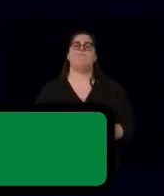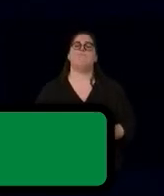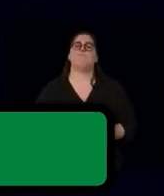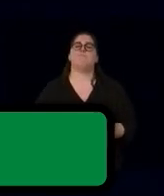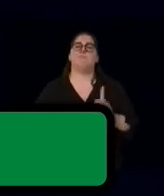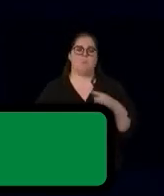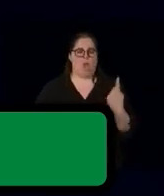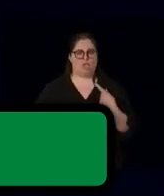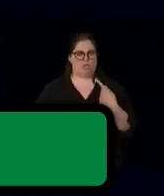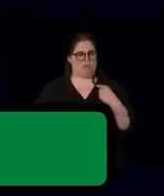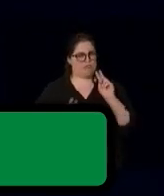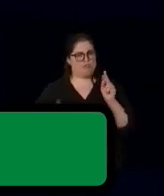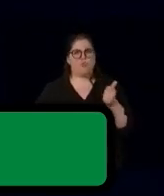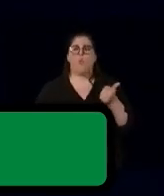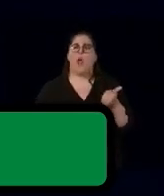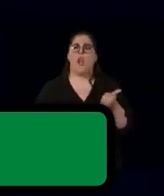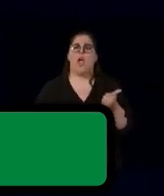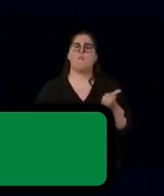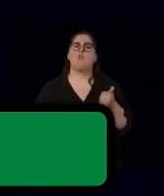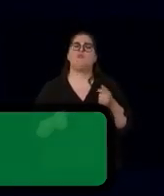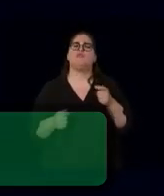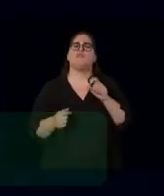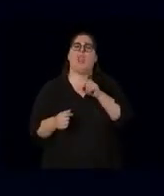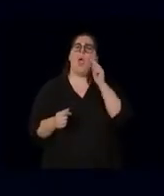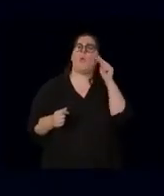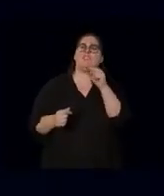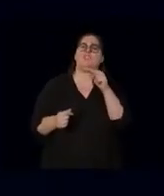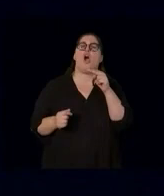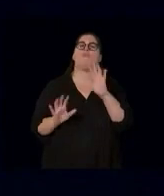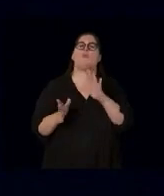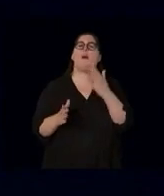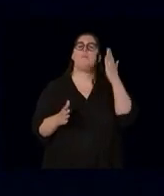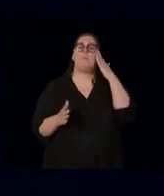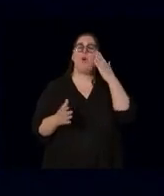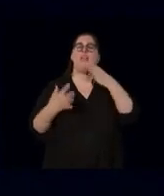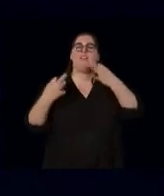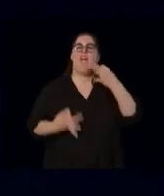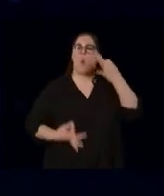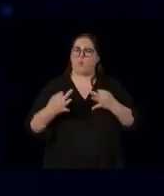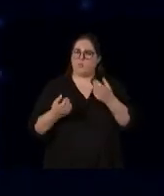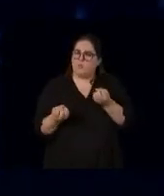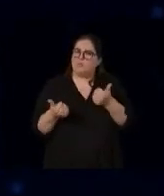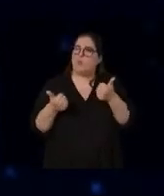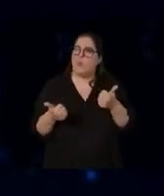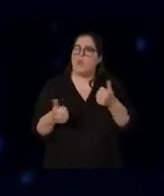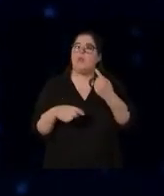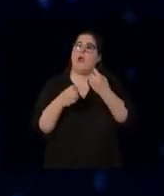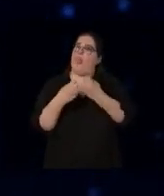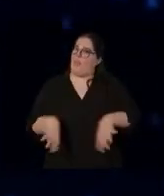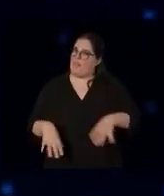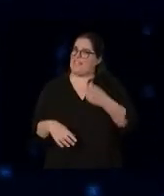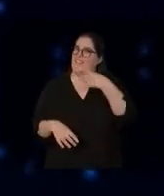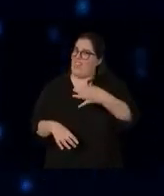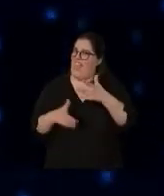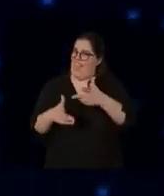Nosotros valoramos la visión de memoria, verdad y justicia. Empecemos por la verdad.